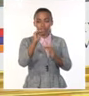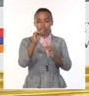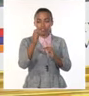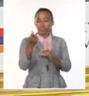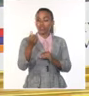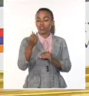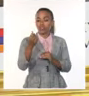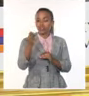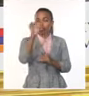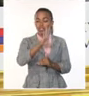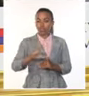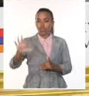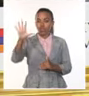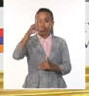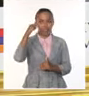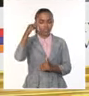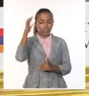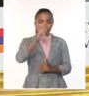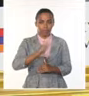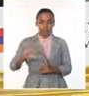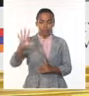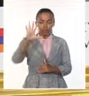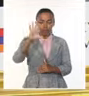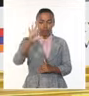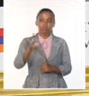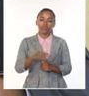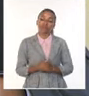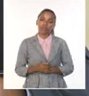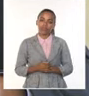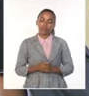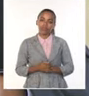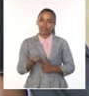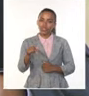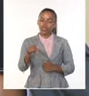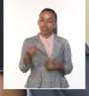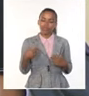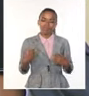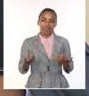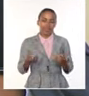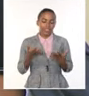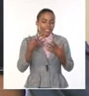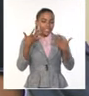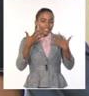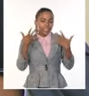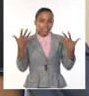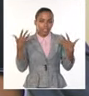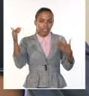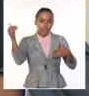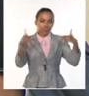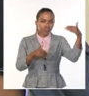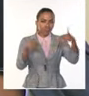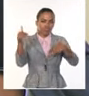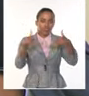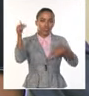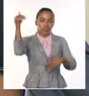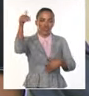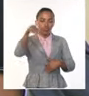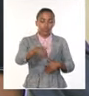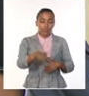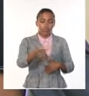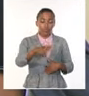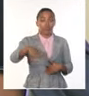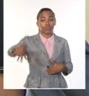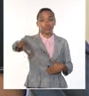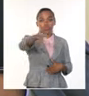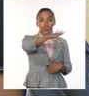Euroasiático. A ese honor, hoy se suma la alegría de hacerlo de forma presencial en la entrañable ciudad de